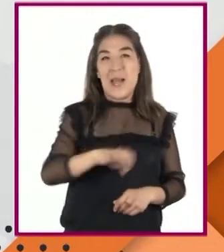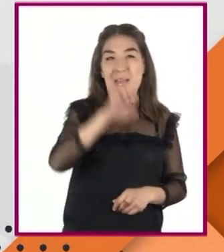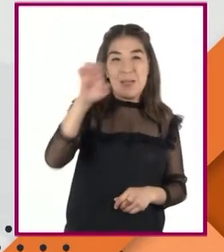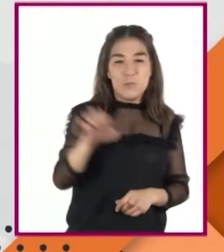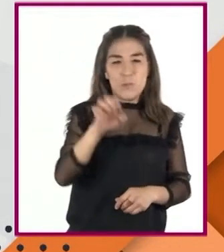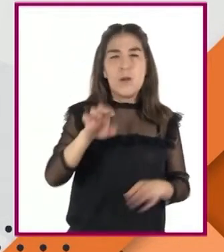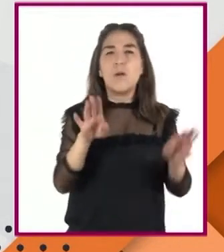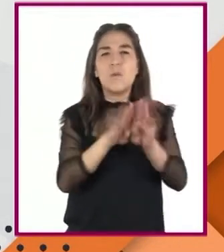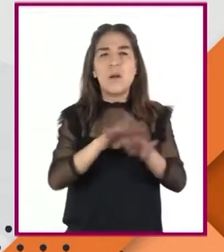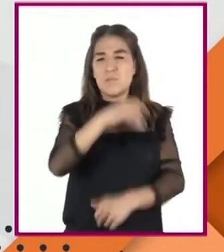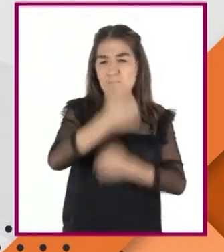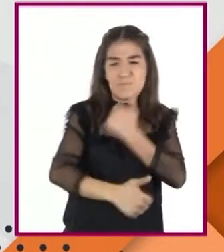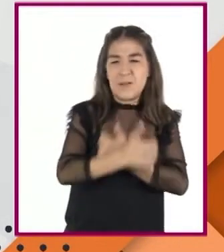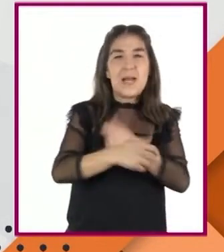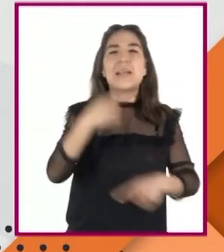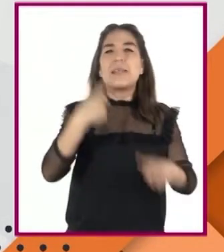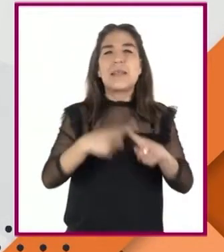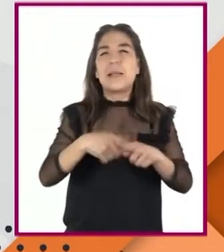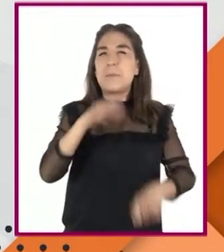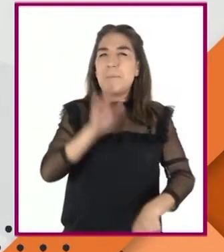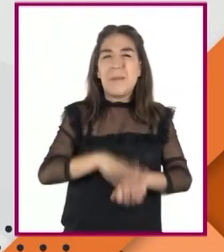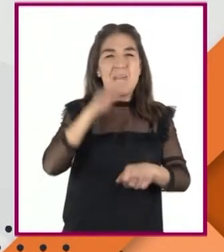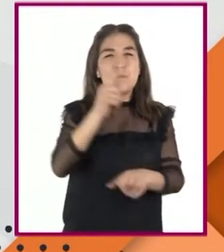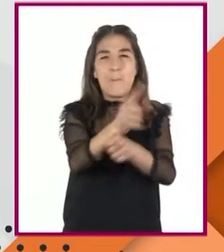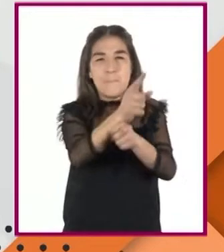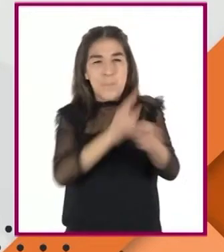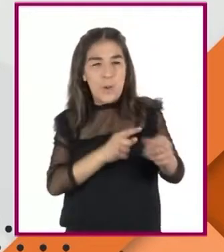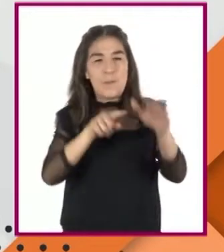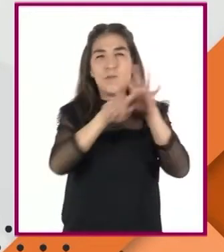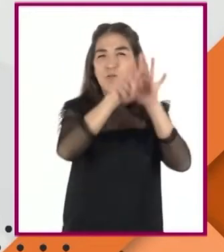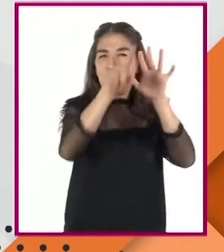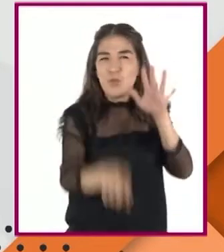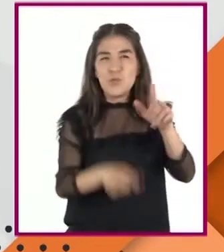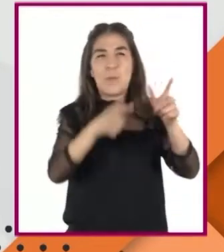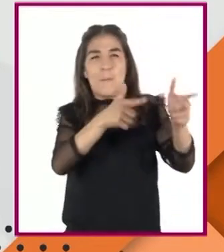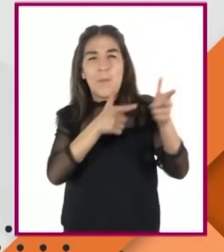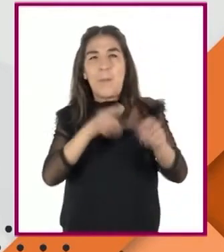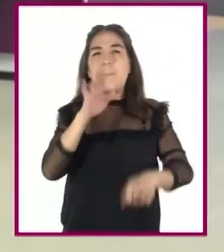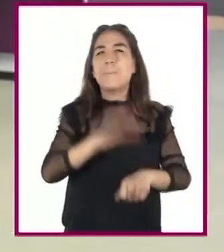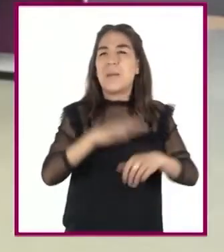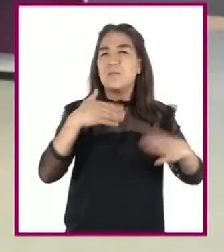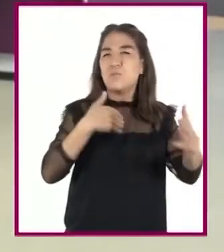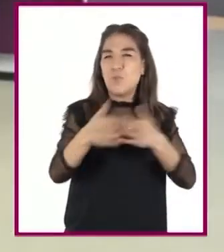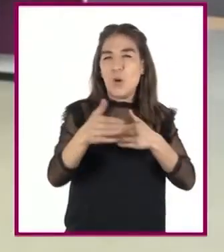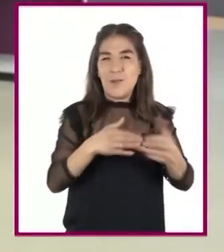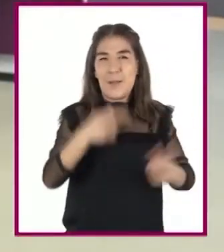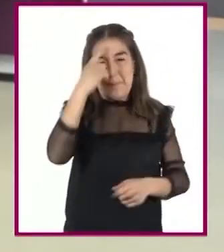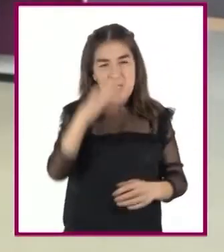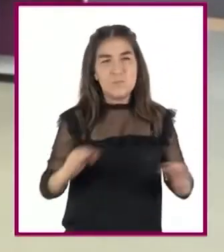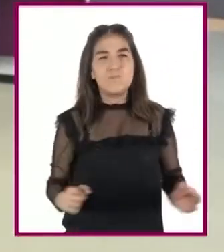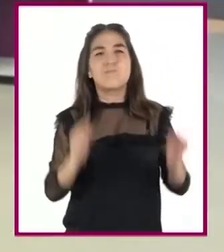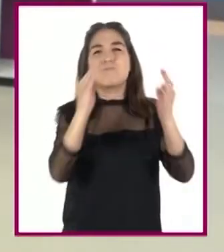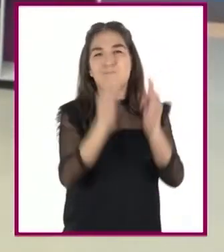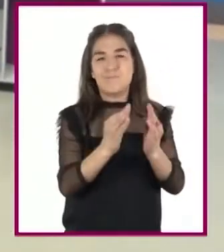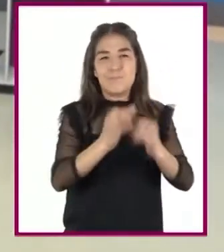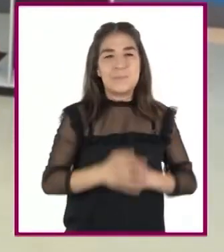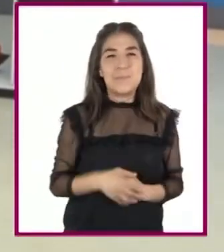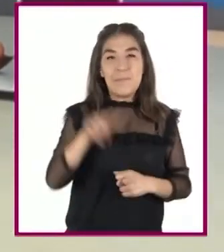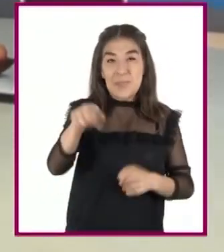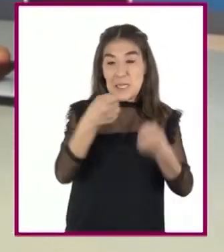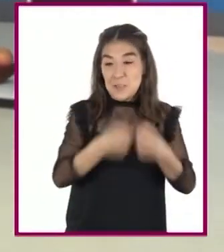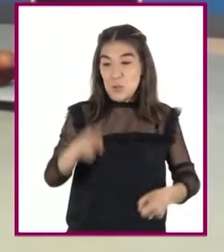ver quiénes desarrollaban las armas más sofisticadas para enfrentarse entre sí. La sociedad